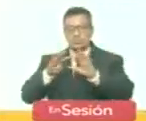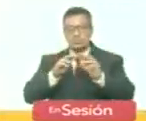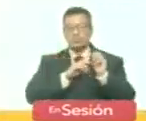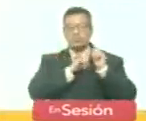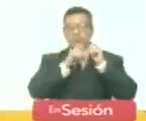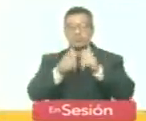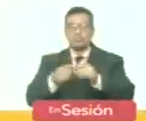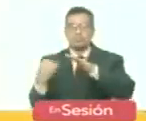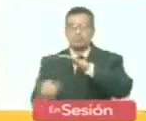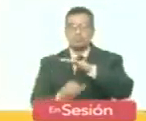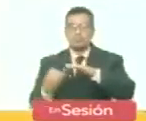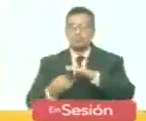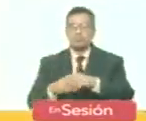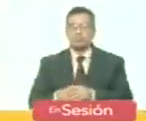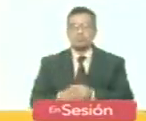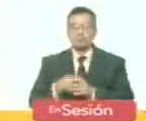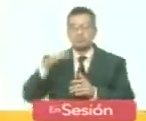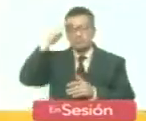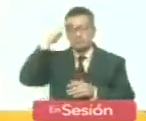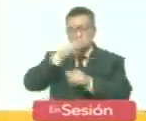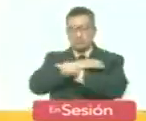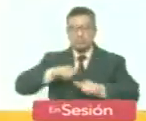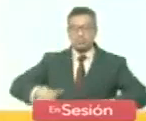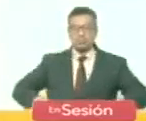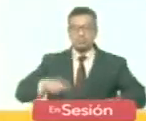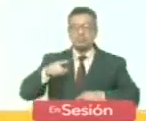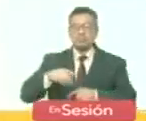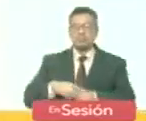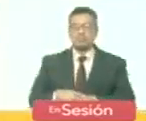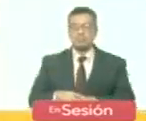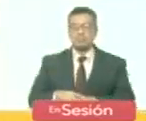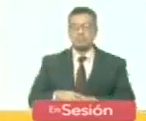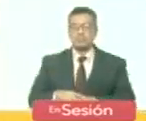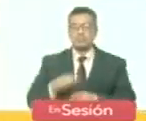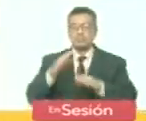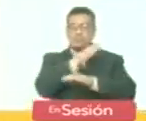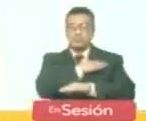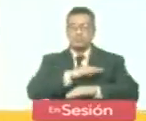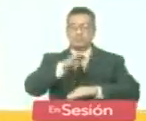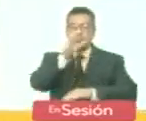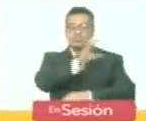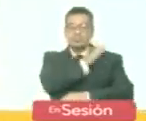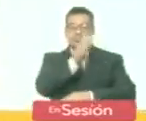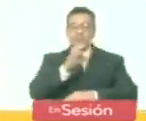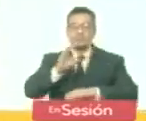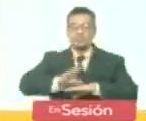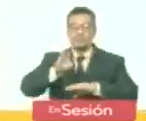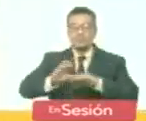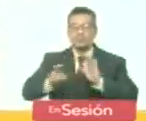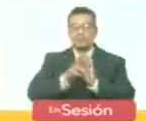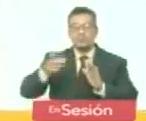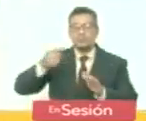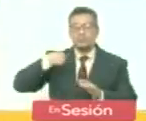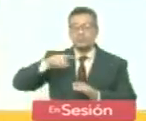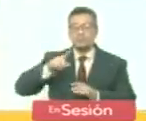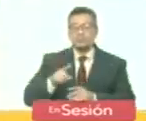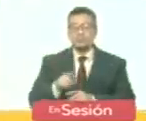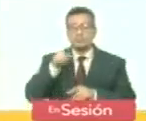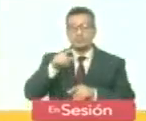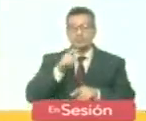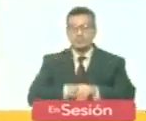la institución Guardia Nacional el rango constitucional que se merecía para